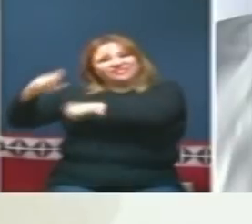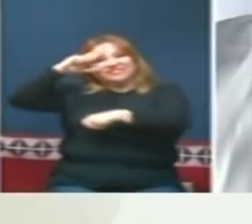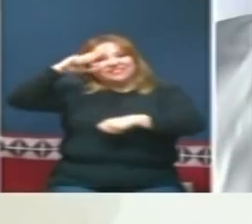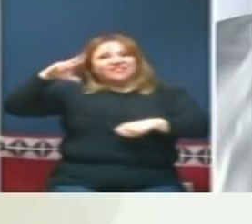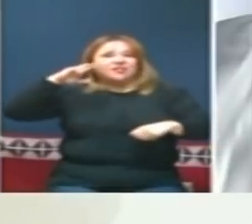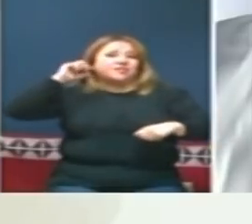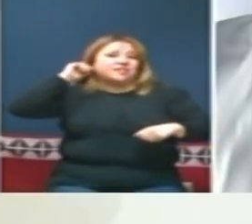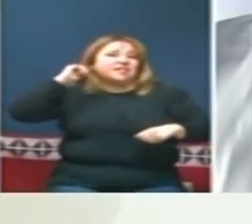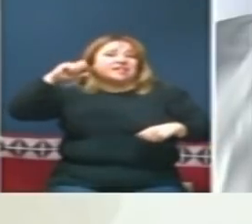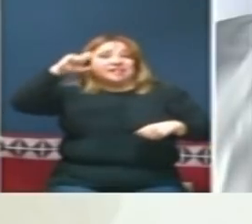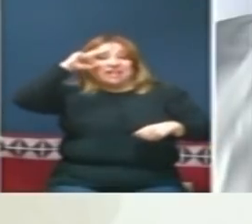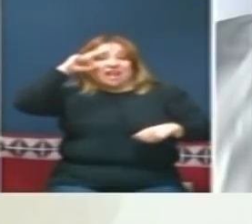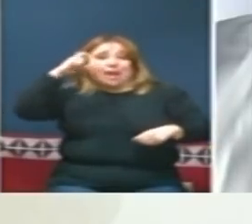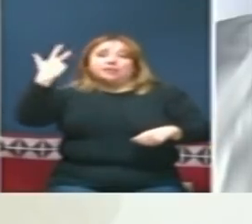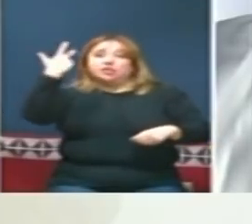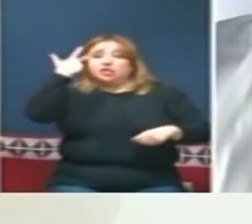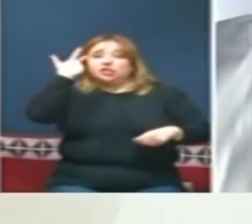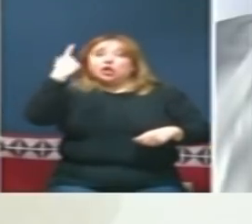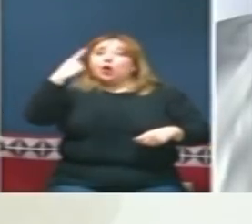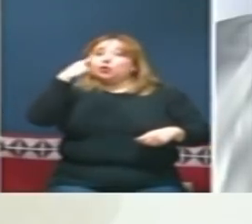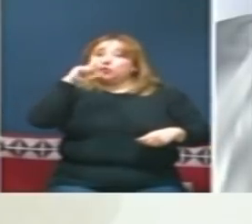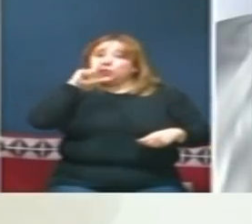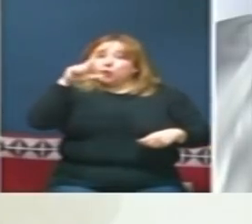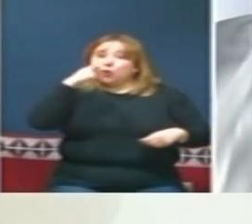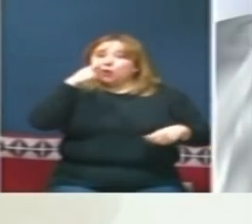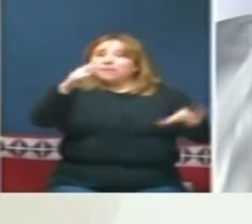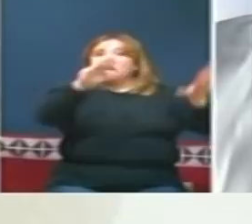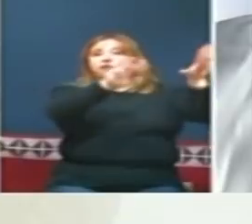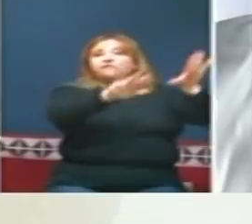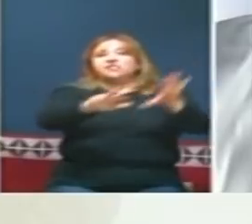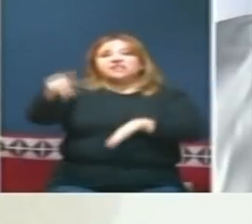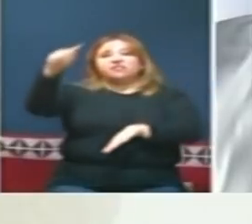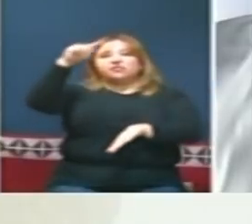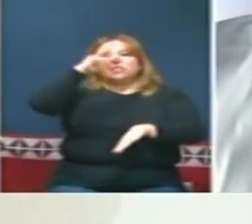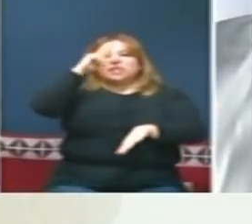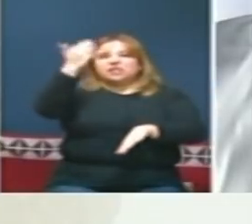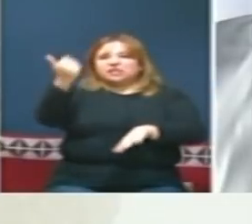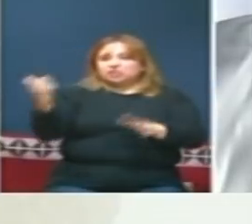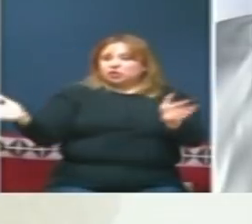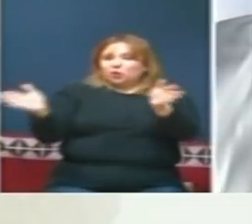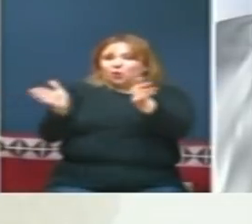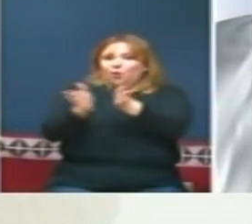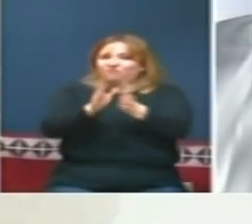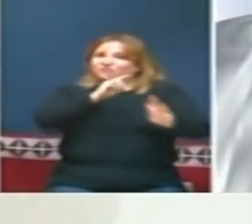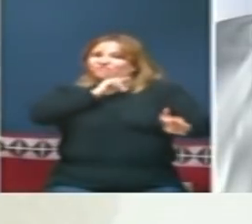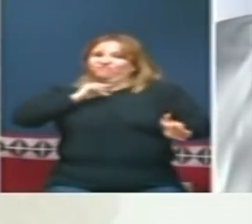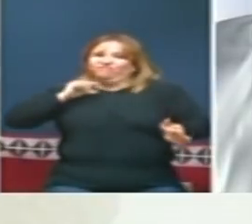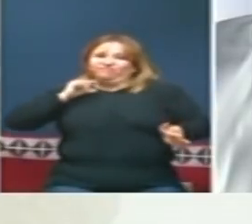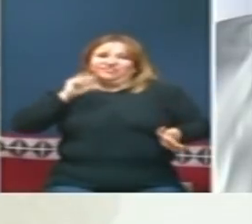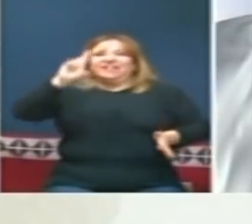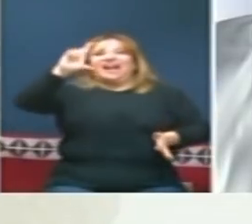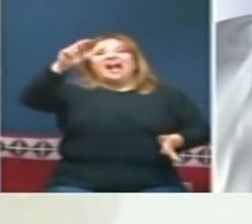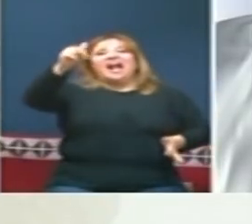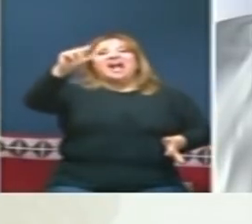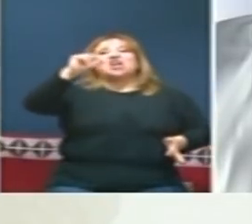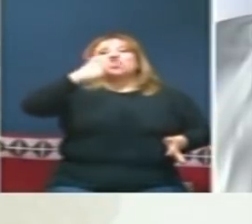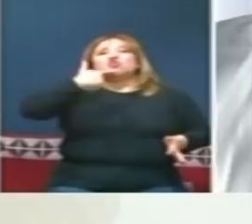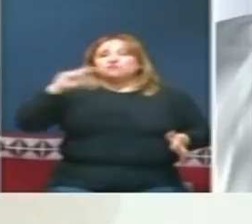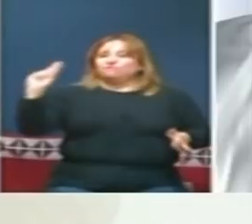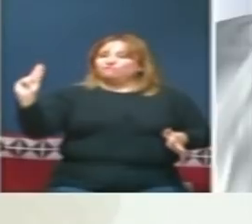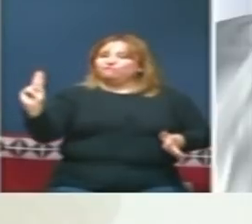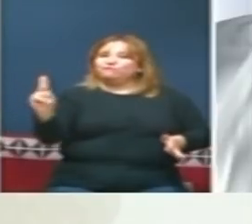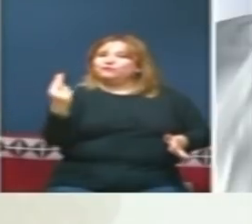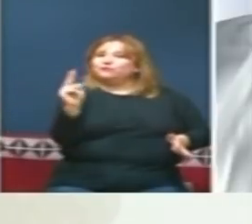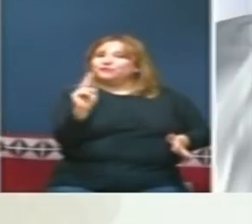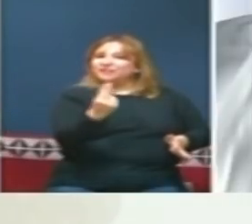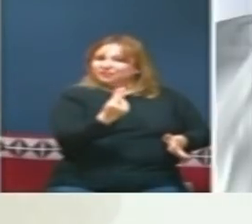18 de julio de 1976, junto al padre Carlos de Dios Murias, fue asesinado.